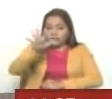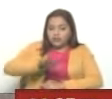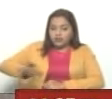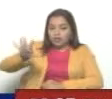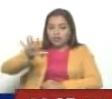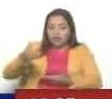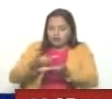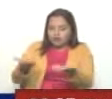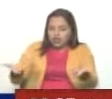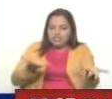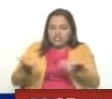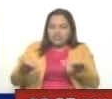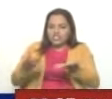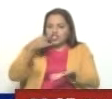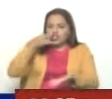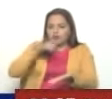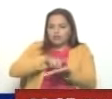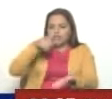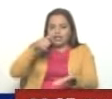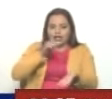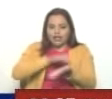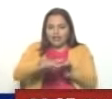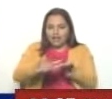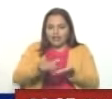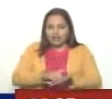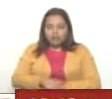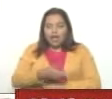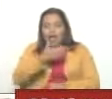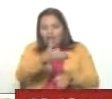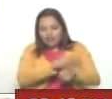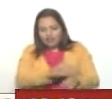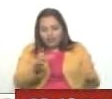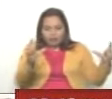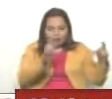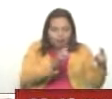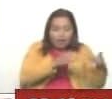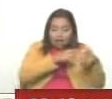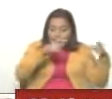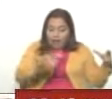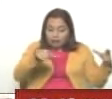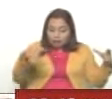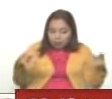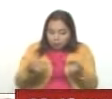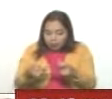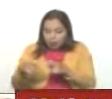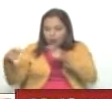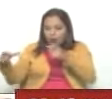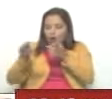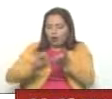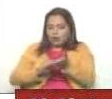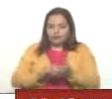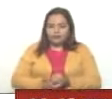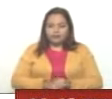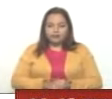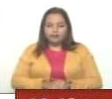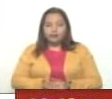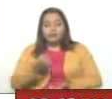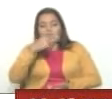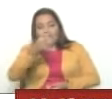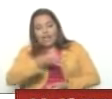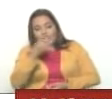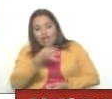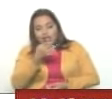que ofrece este tipo de beneficios, que tiene la tecnología para ofrecerlo. Mira, por aquí me dice Mayerlin Berroterán. Ajá. Buenas tardes, Roger, saludos. La